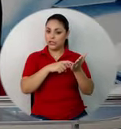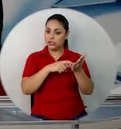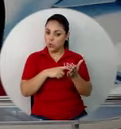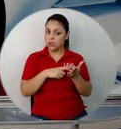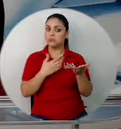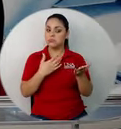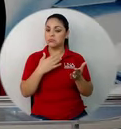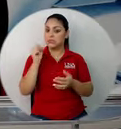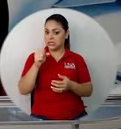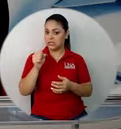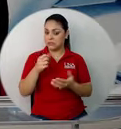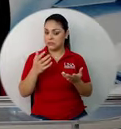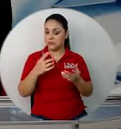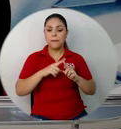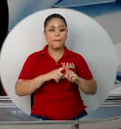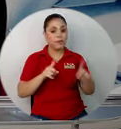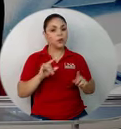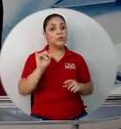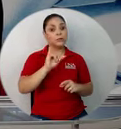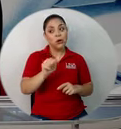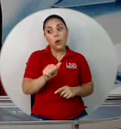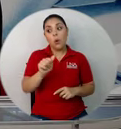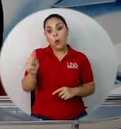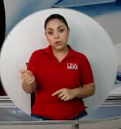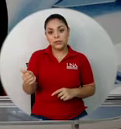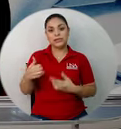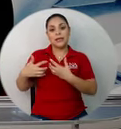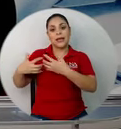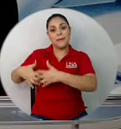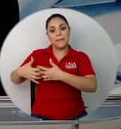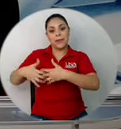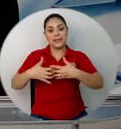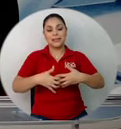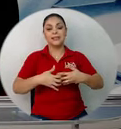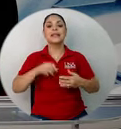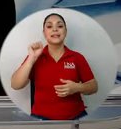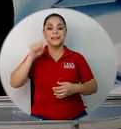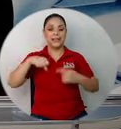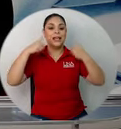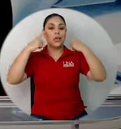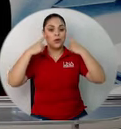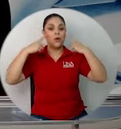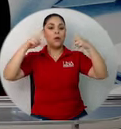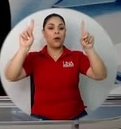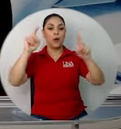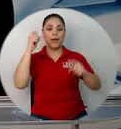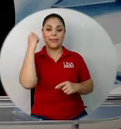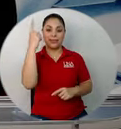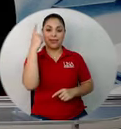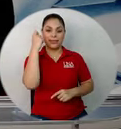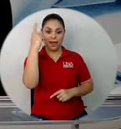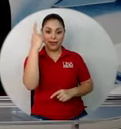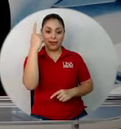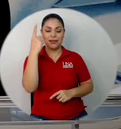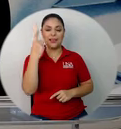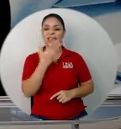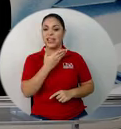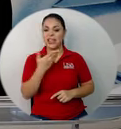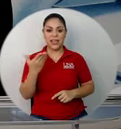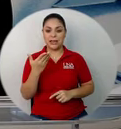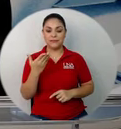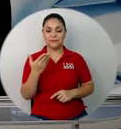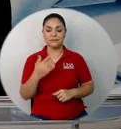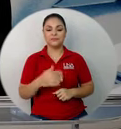características, también es importante señalar que hay organizaciones que lograron entender que ese